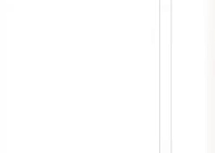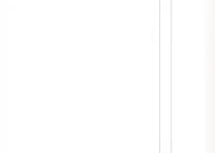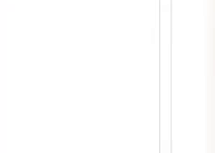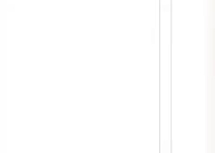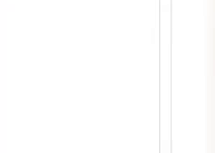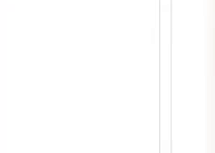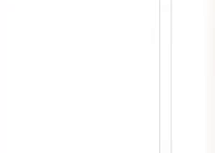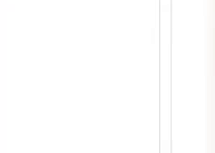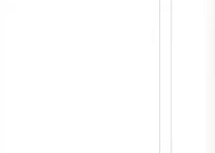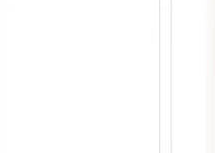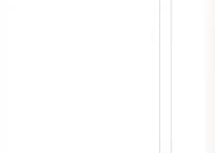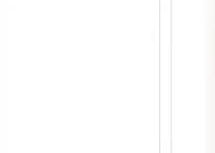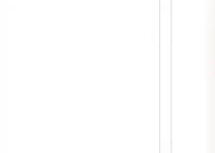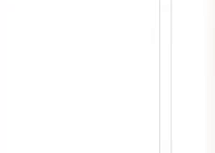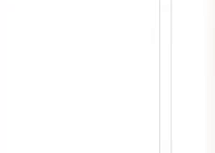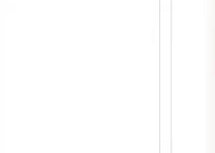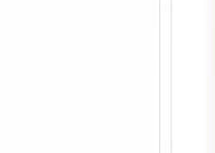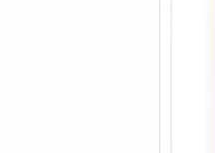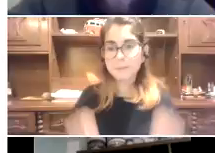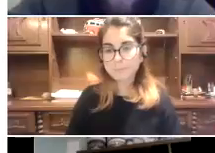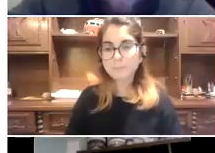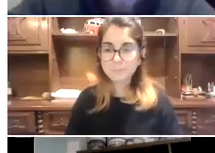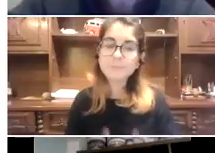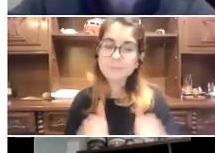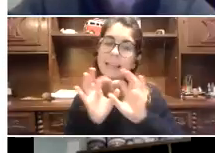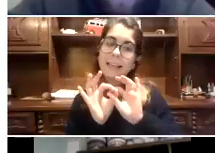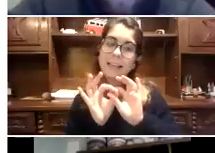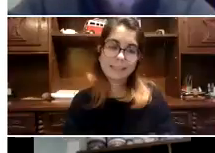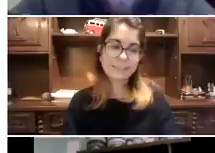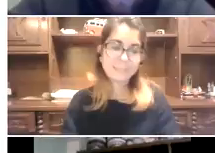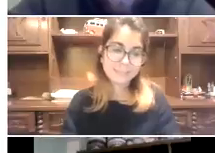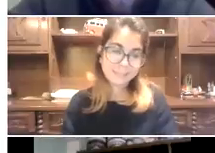antes de la próxima clase, ¿ya? Ya, listo.